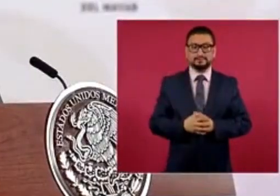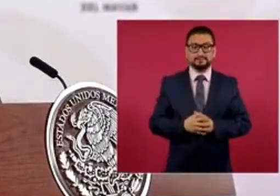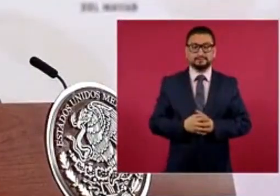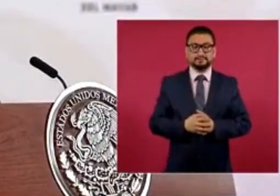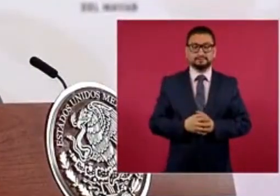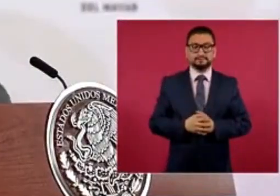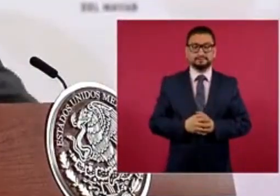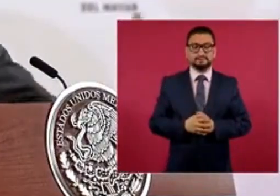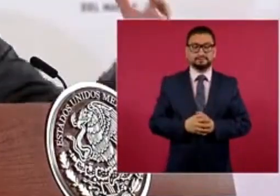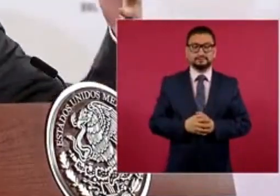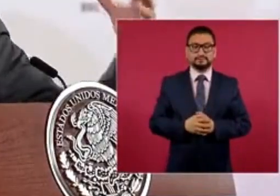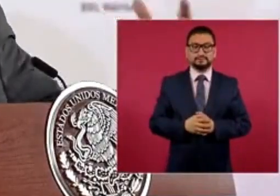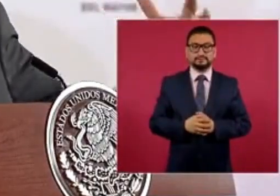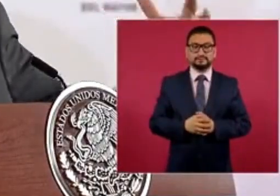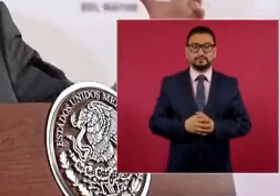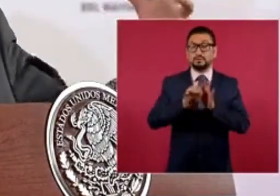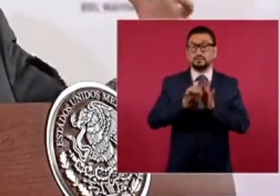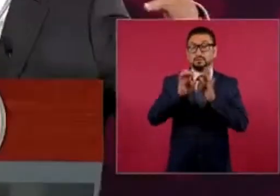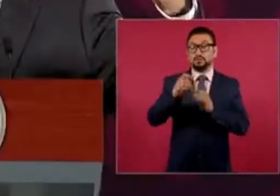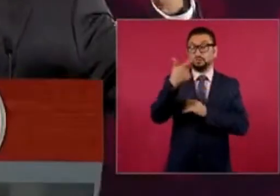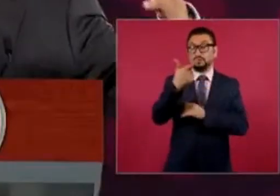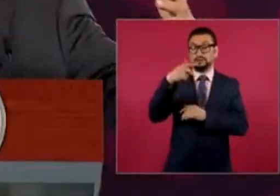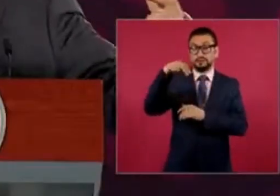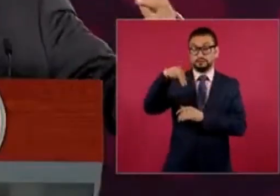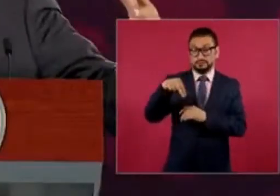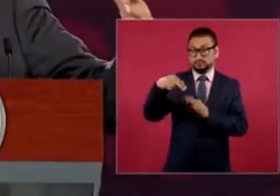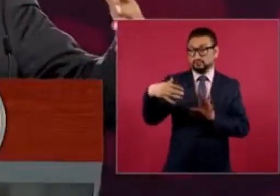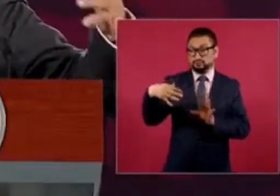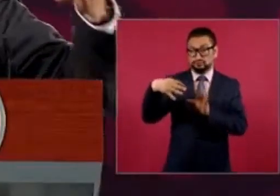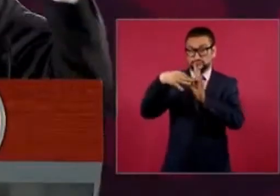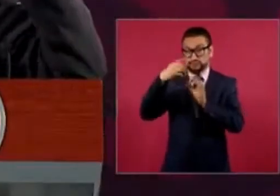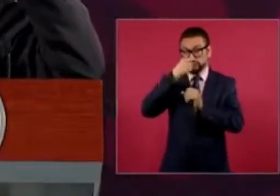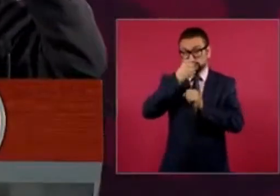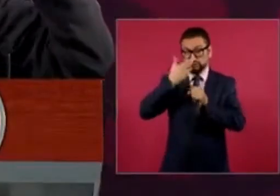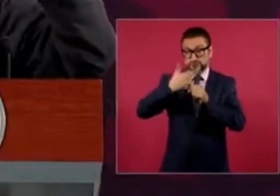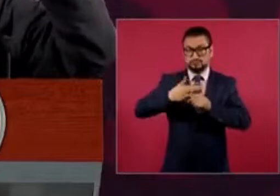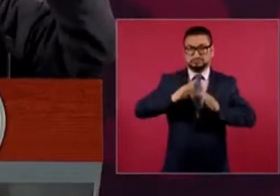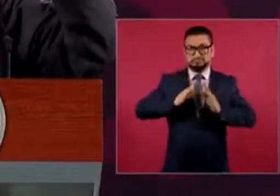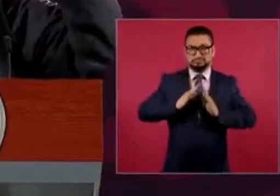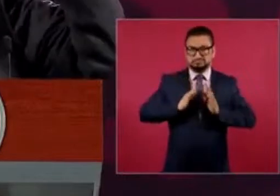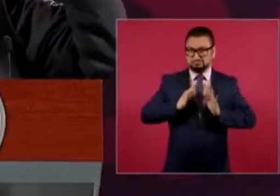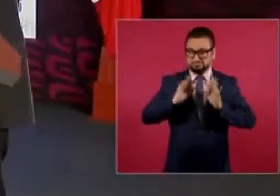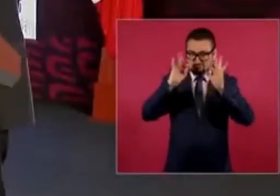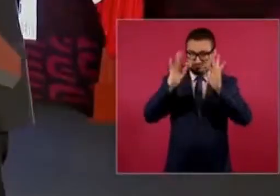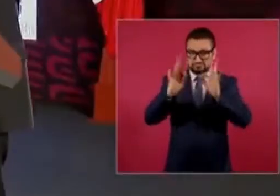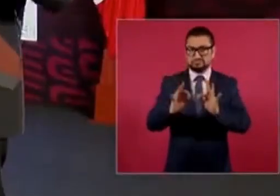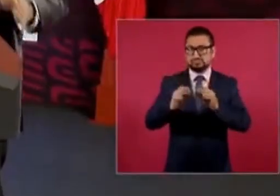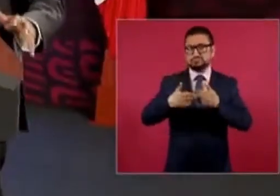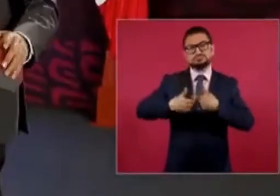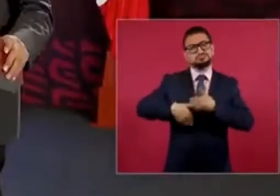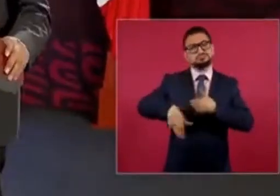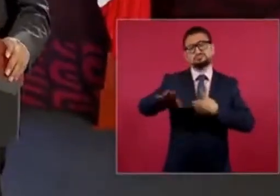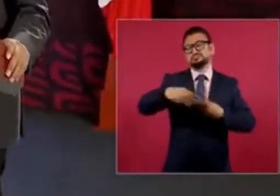si queda la Guardia Nacional dependiendo de la Secretaría de la Defensa, larga vida.